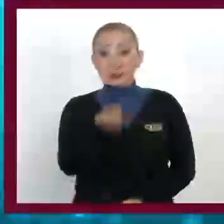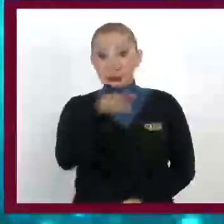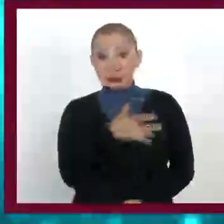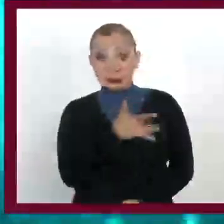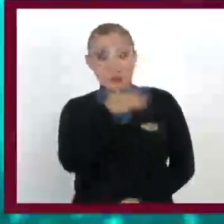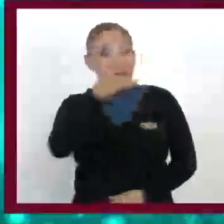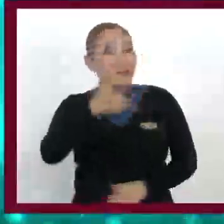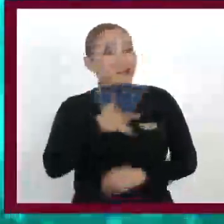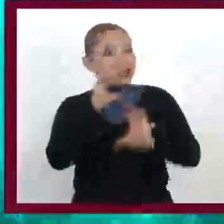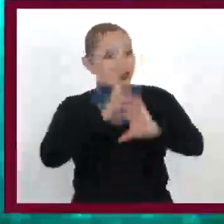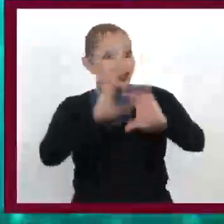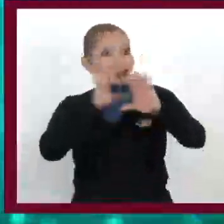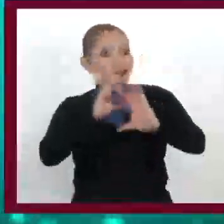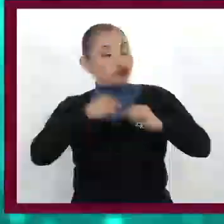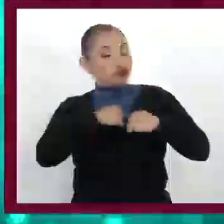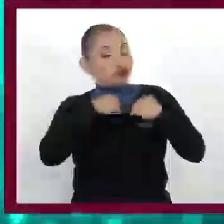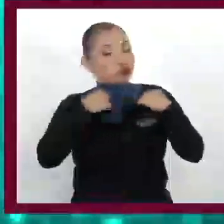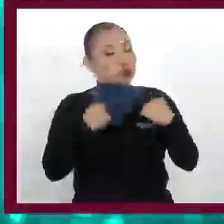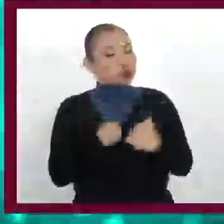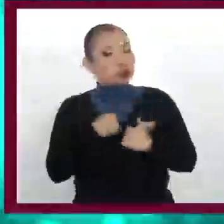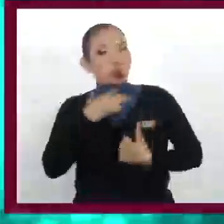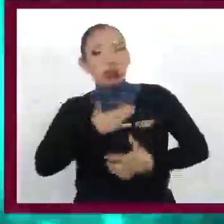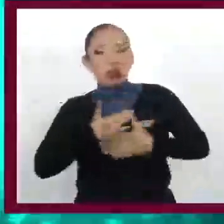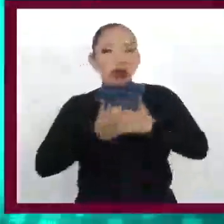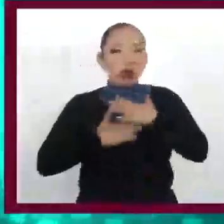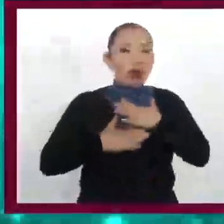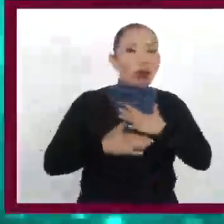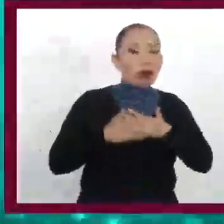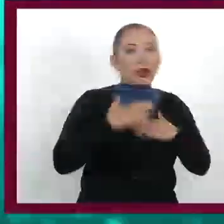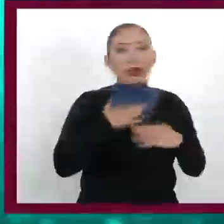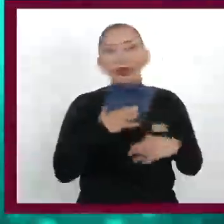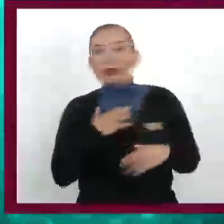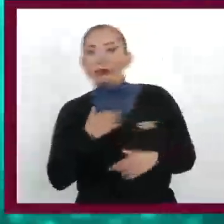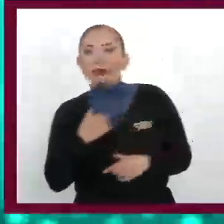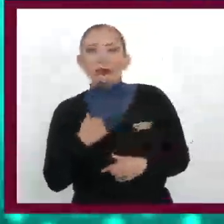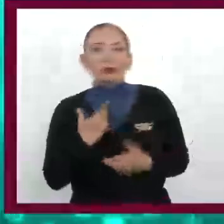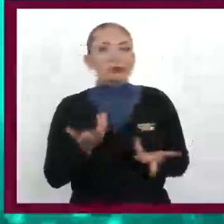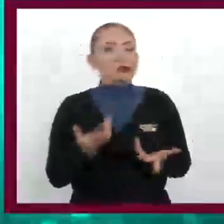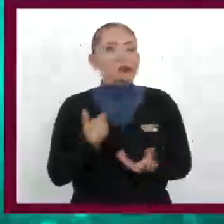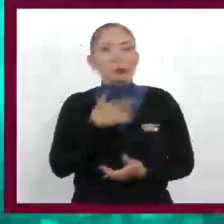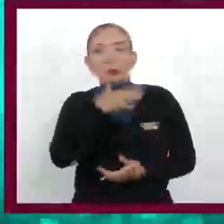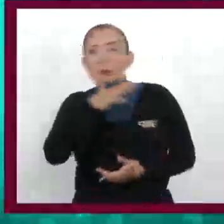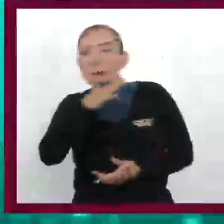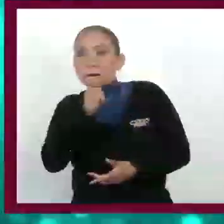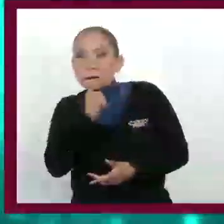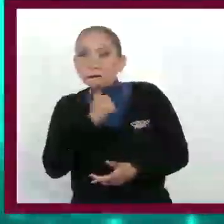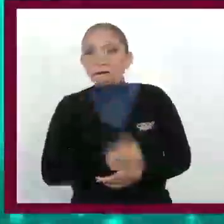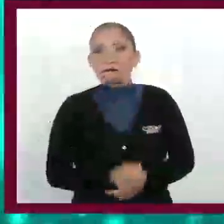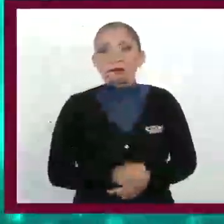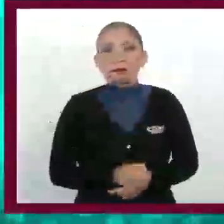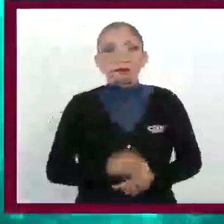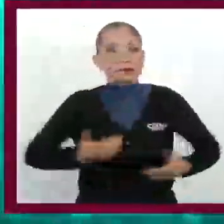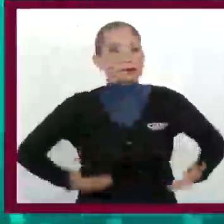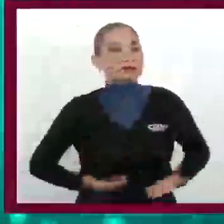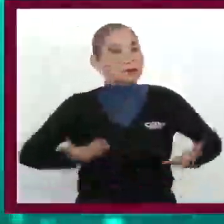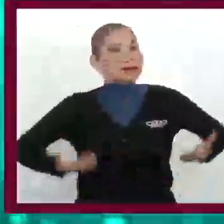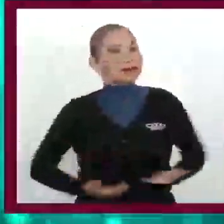Sientes mi corazón cansador está de no poder más. Para